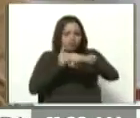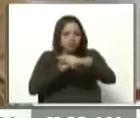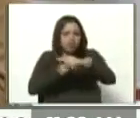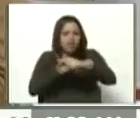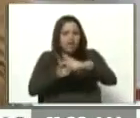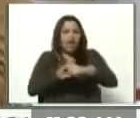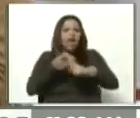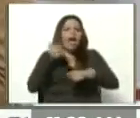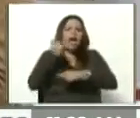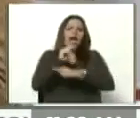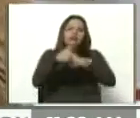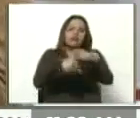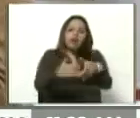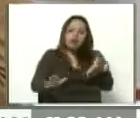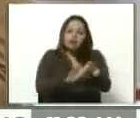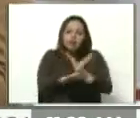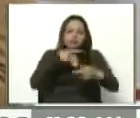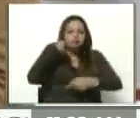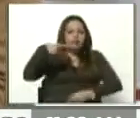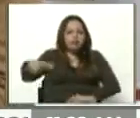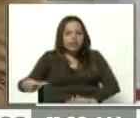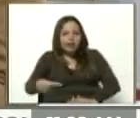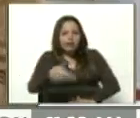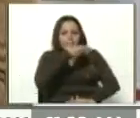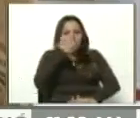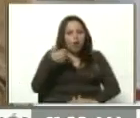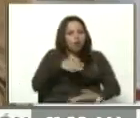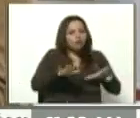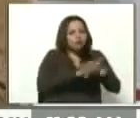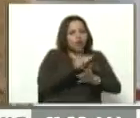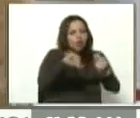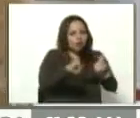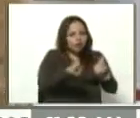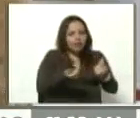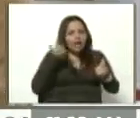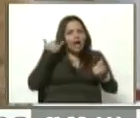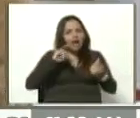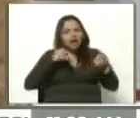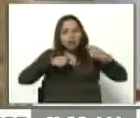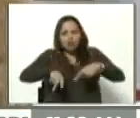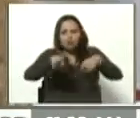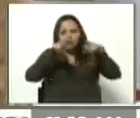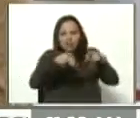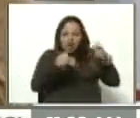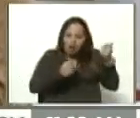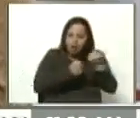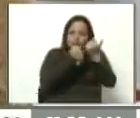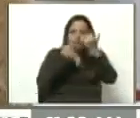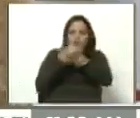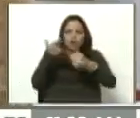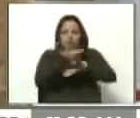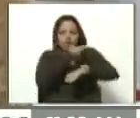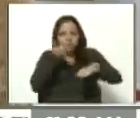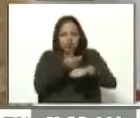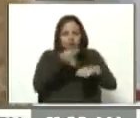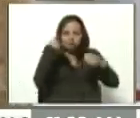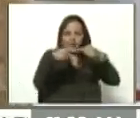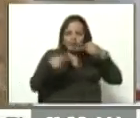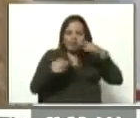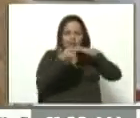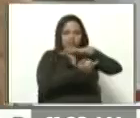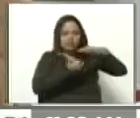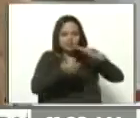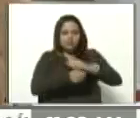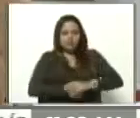responde también a un conjunto de políticas en materia económica que de manera oportuna ha venido implementando el gobierno a través de sus instituciones.